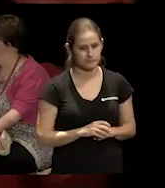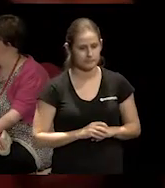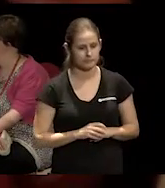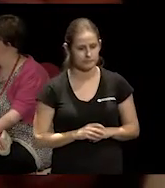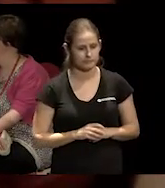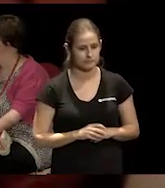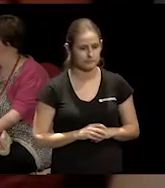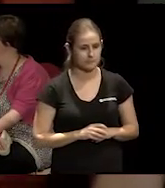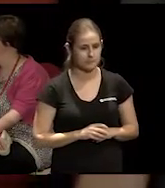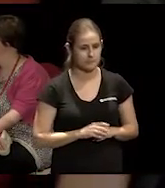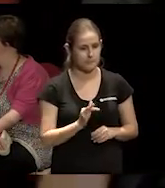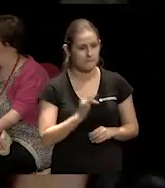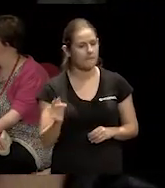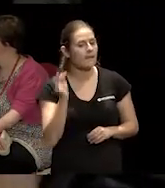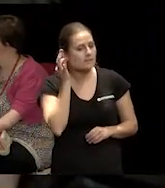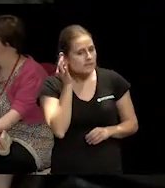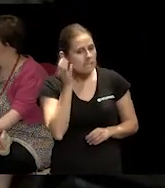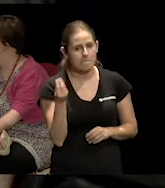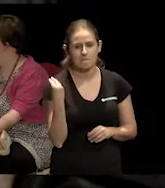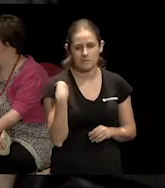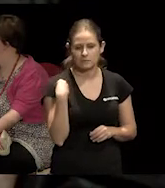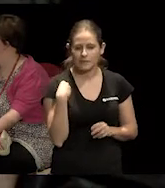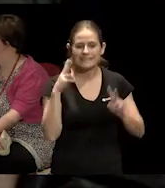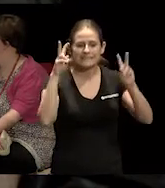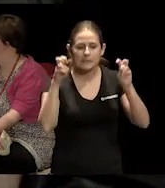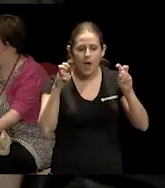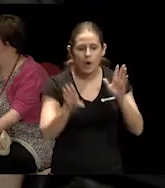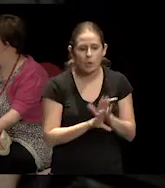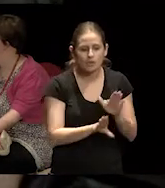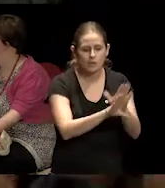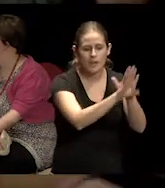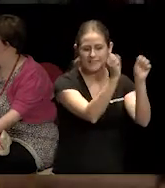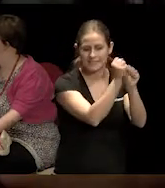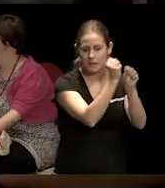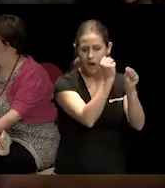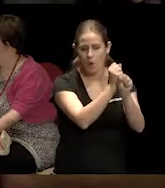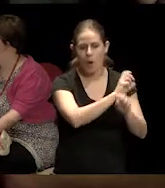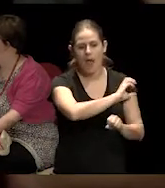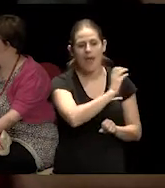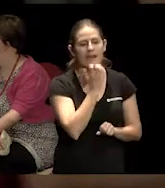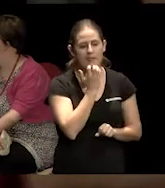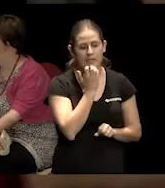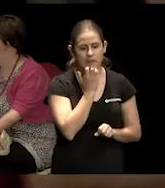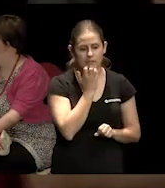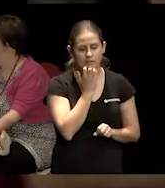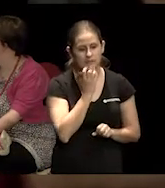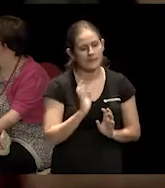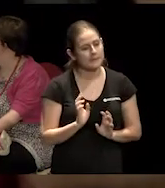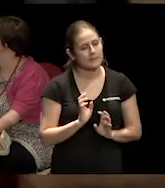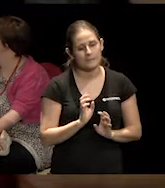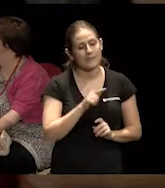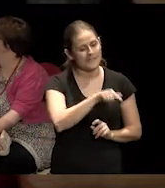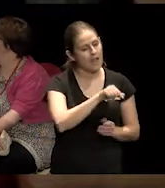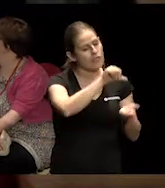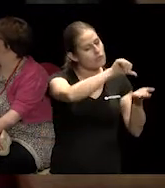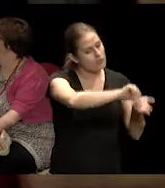A mí me preguntaba sobre la continuidad del trabajo que hice en Grecia. En Atenas la continuidad me temo que se